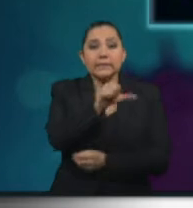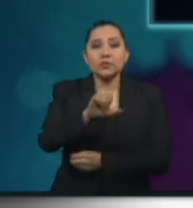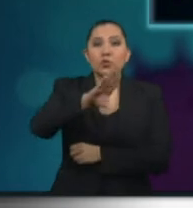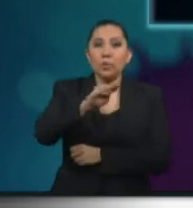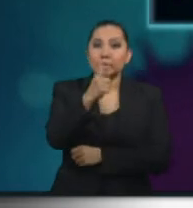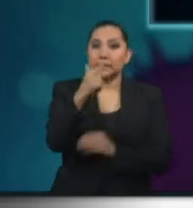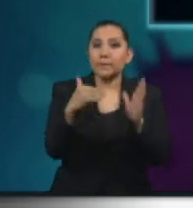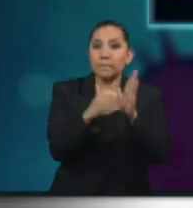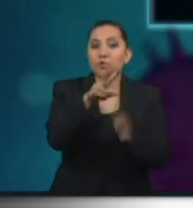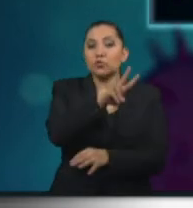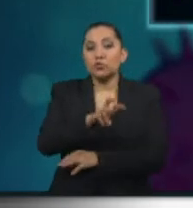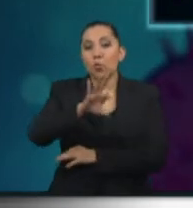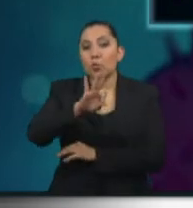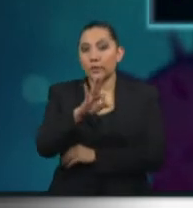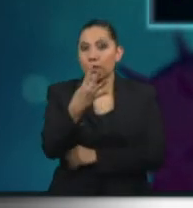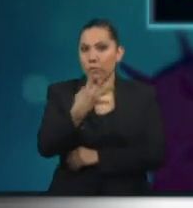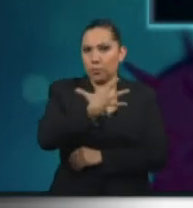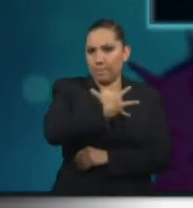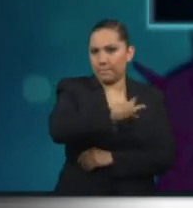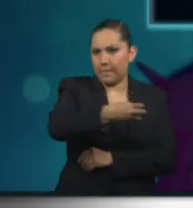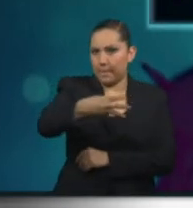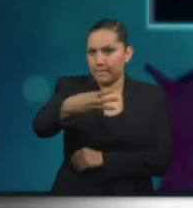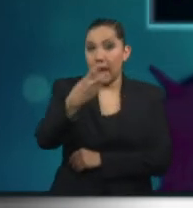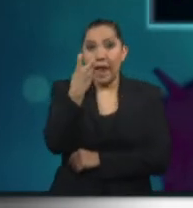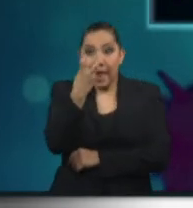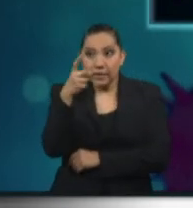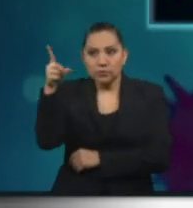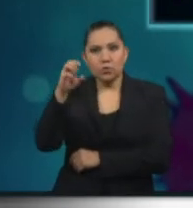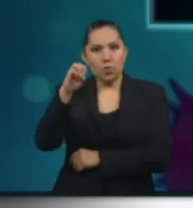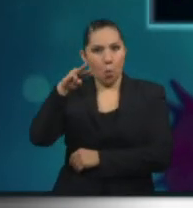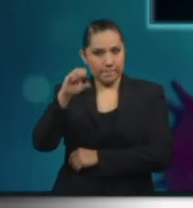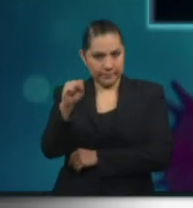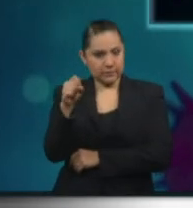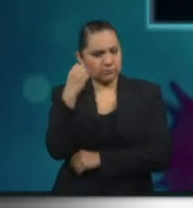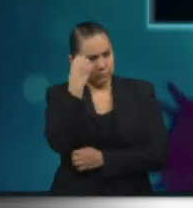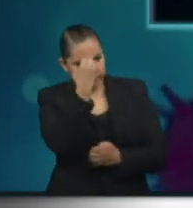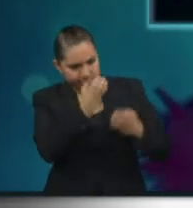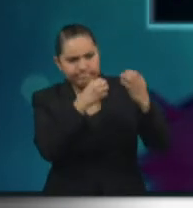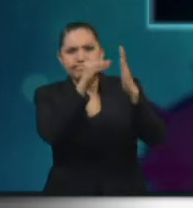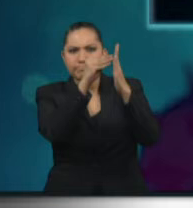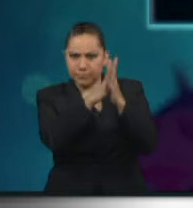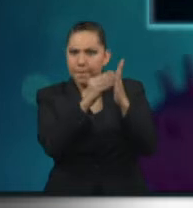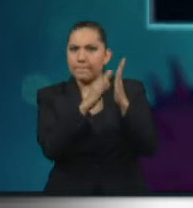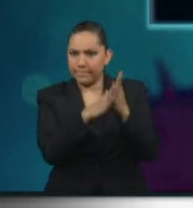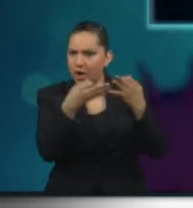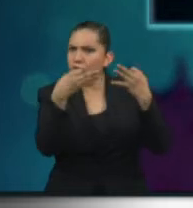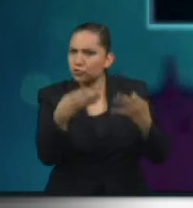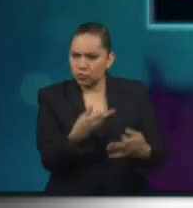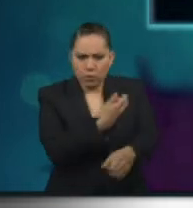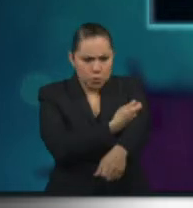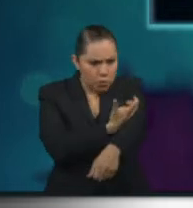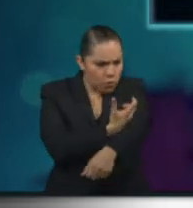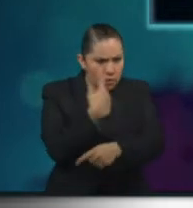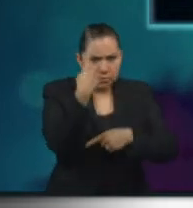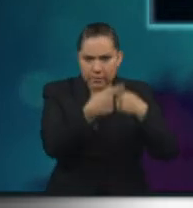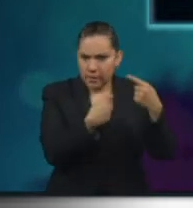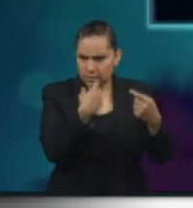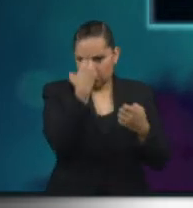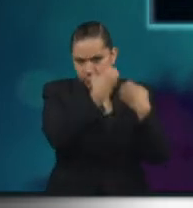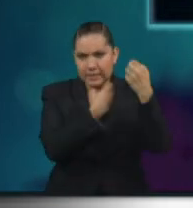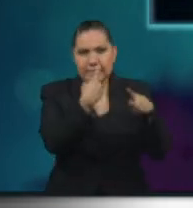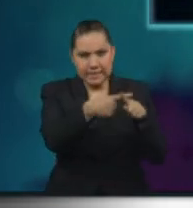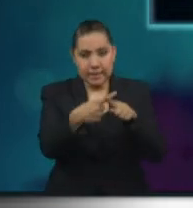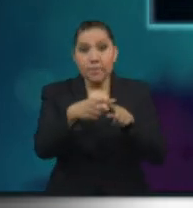697,244 contagios confirmados por la Organización Mundial de la Salud. En el caso de los fallecimientos, la cifra reportada es de